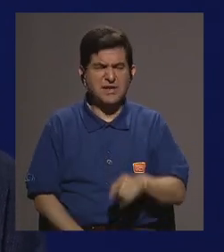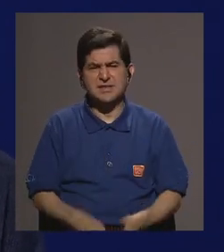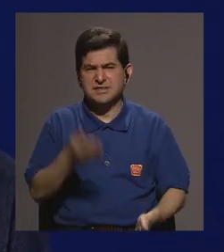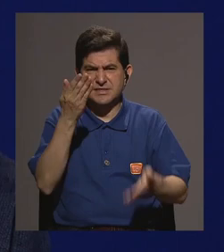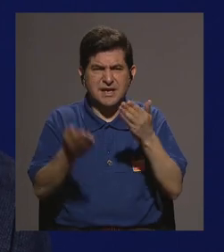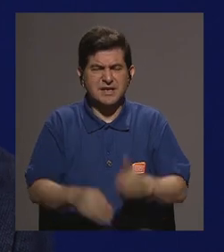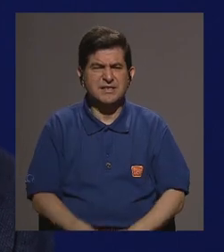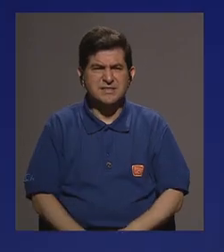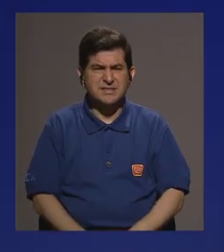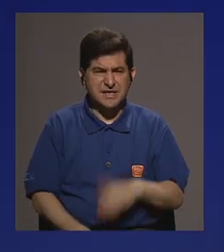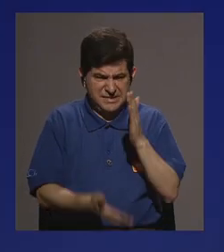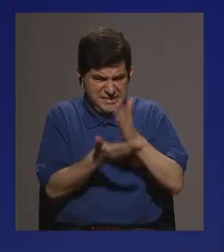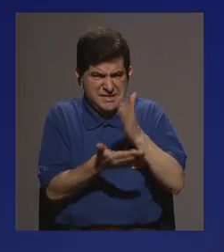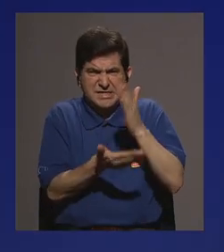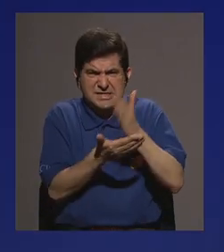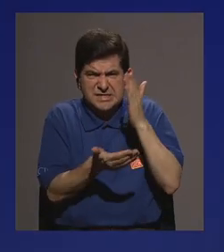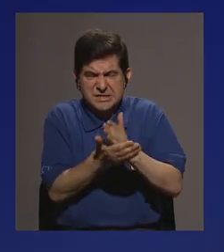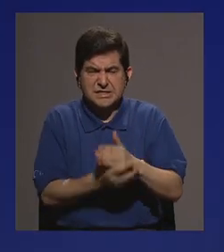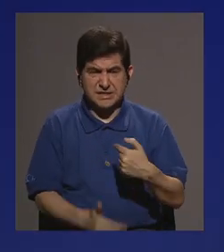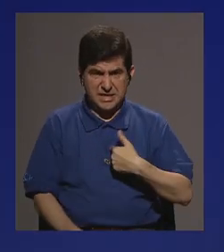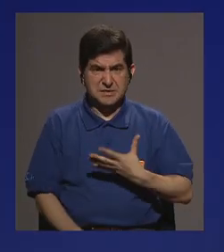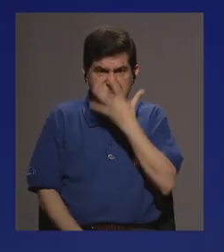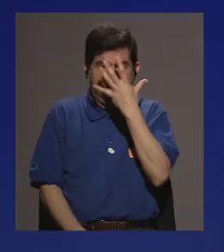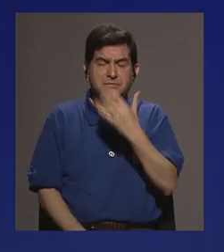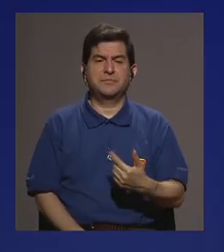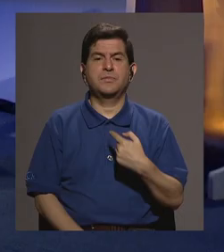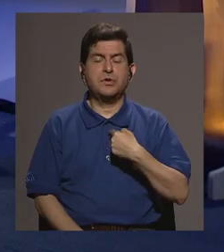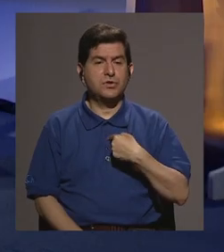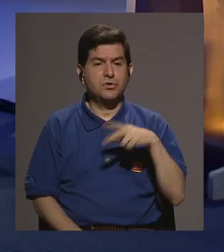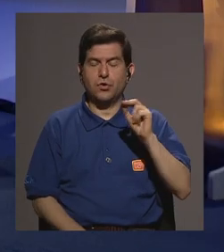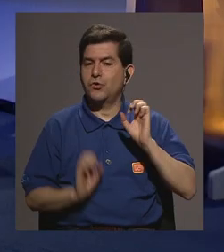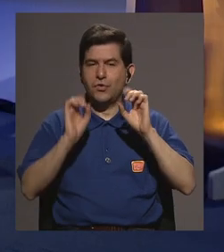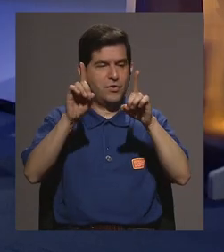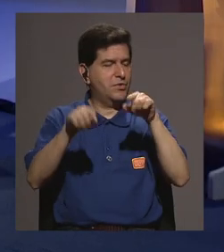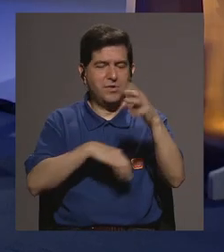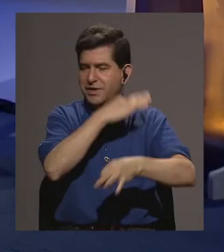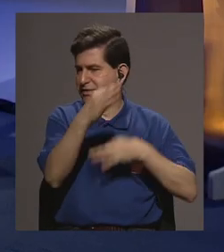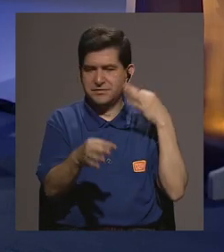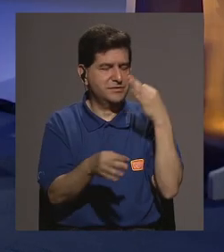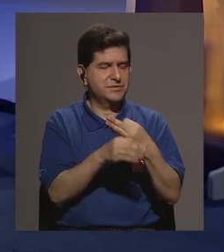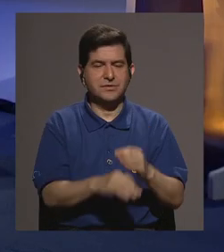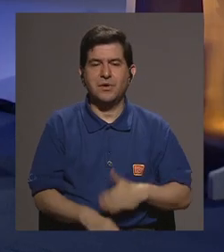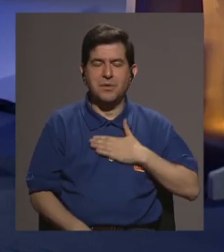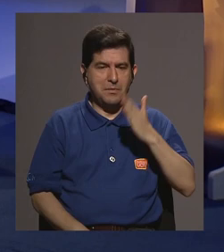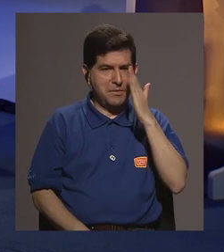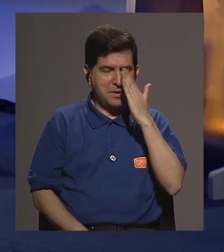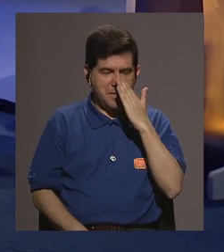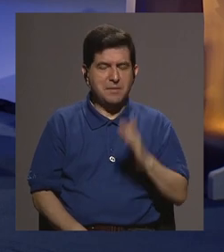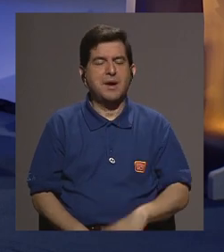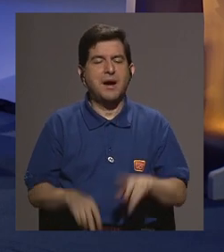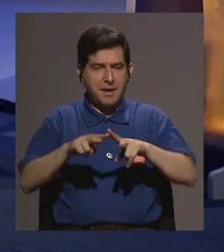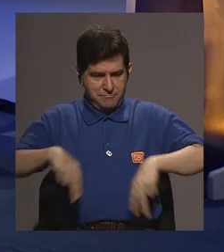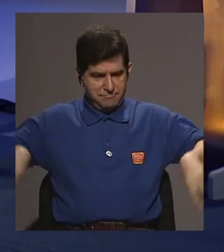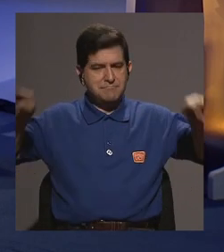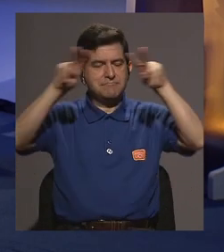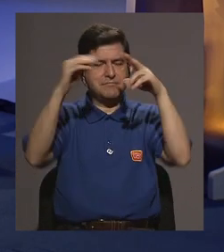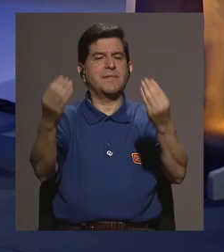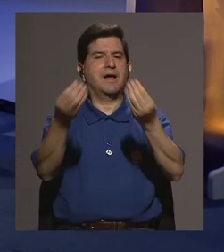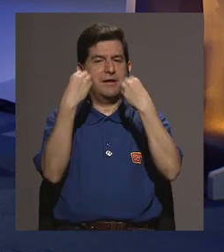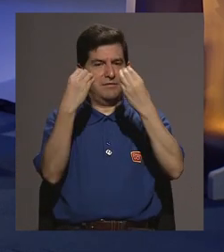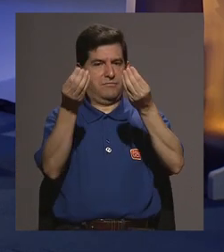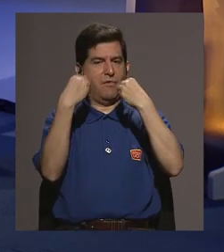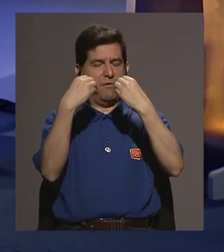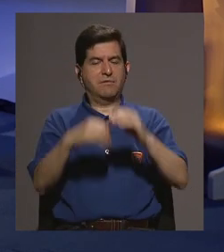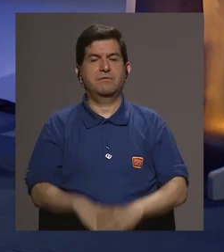y gente hacer eso eso me molesta mucho me molesta porque yo al menos no he buscado así mi señora madre me enseñó